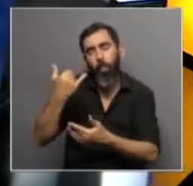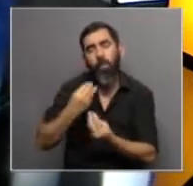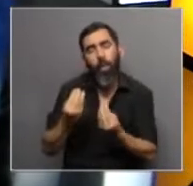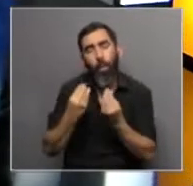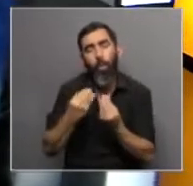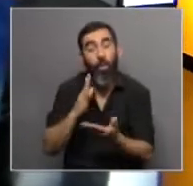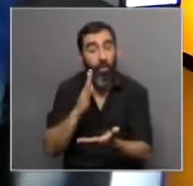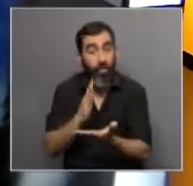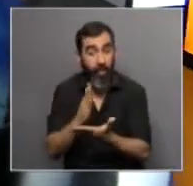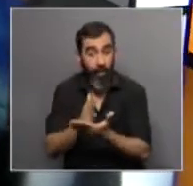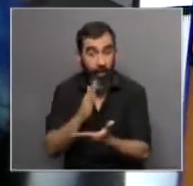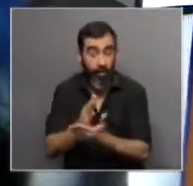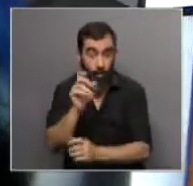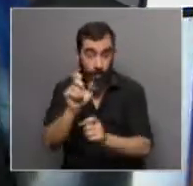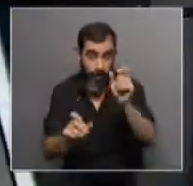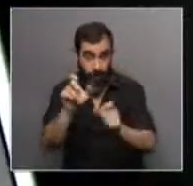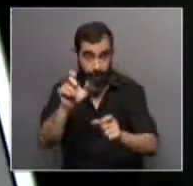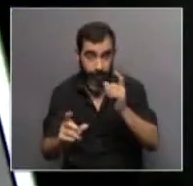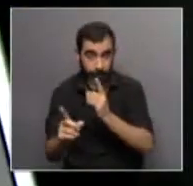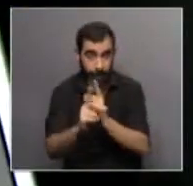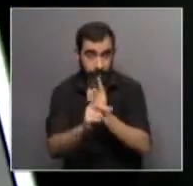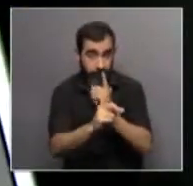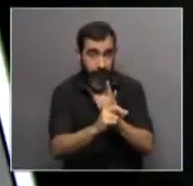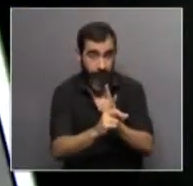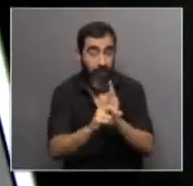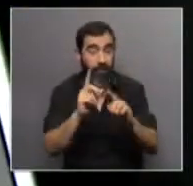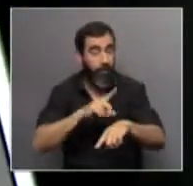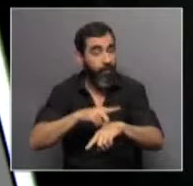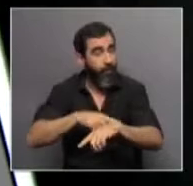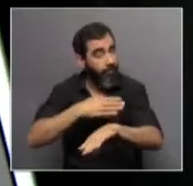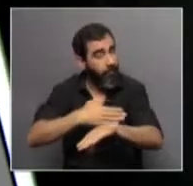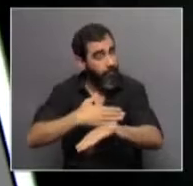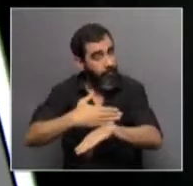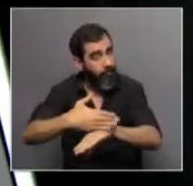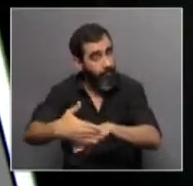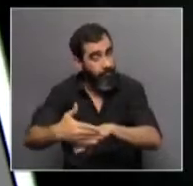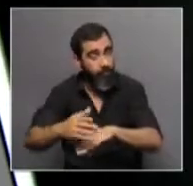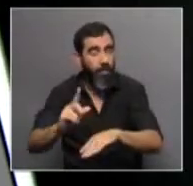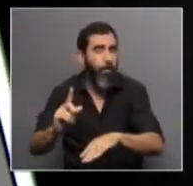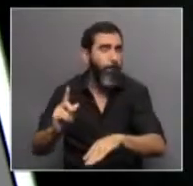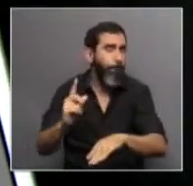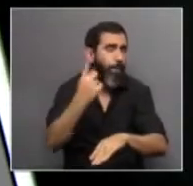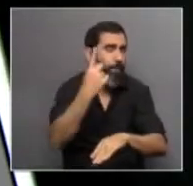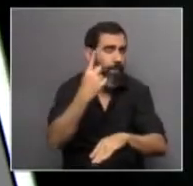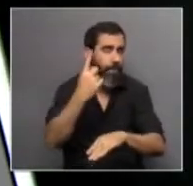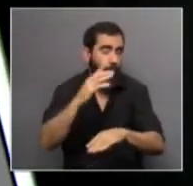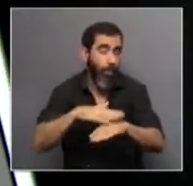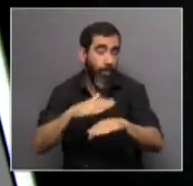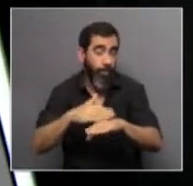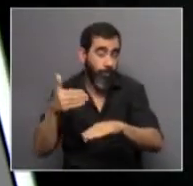también los derechos de las pacientes se fueron manifestando con el tiempo y cómo a sus primeras